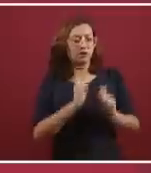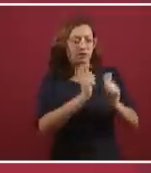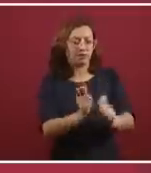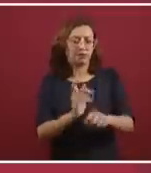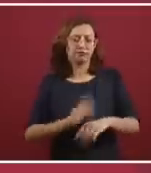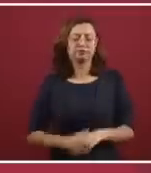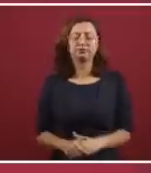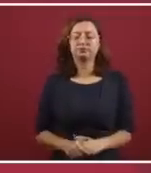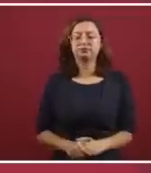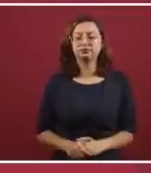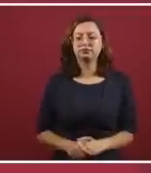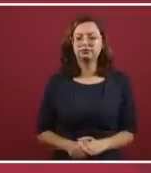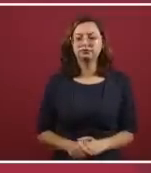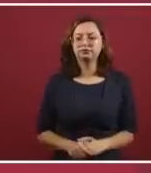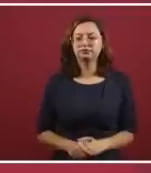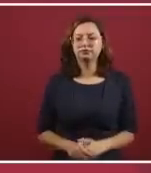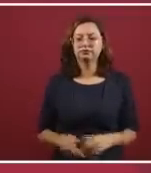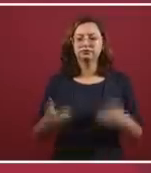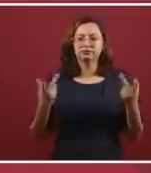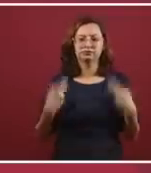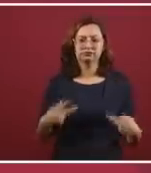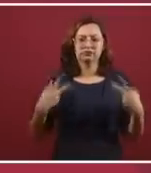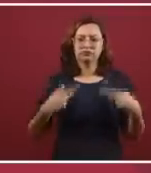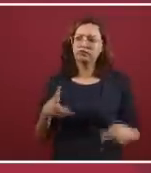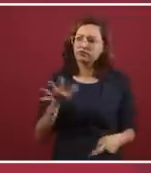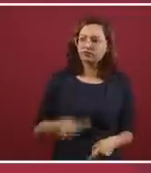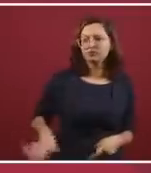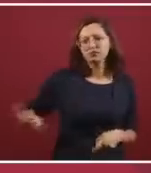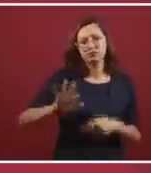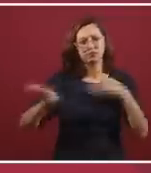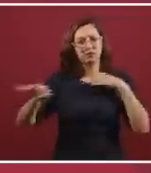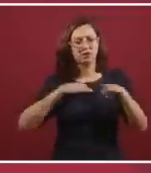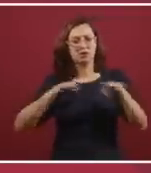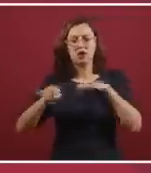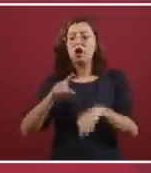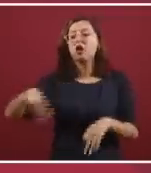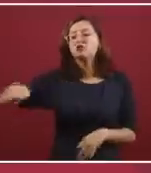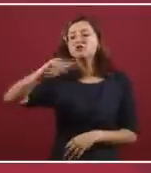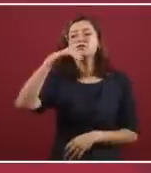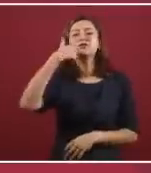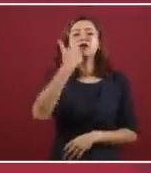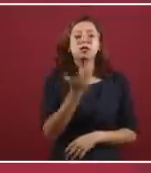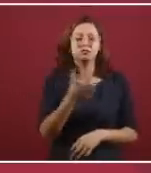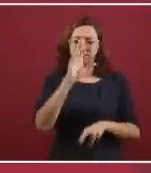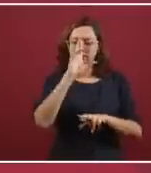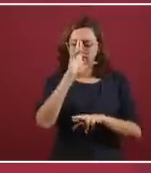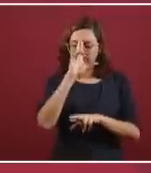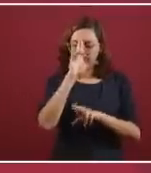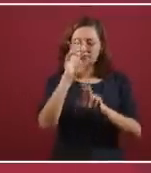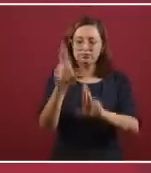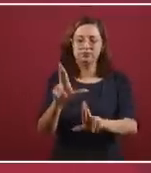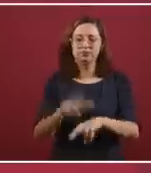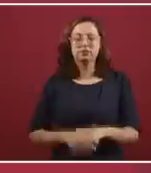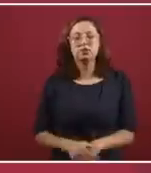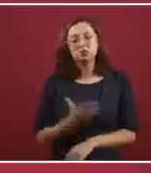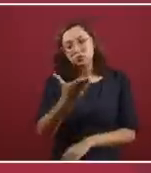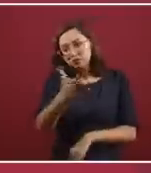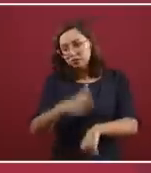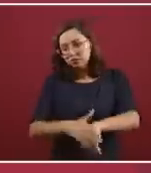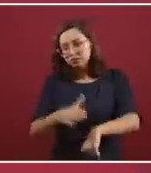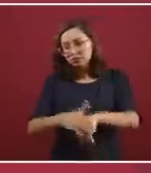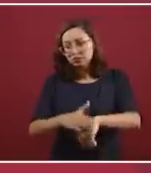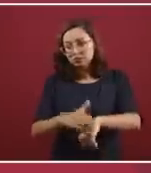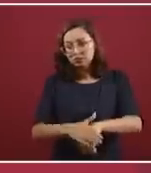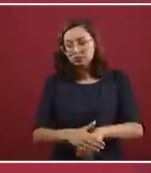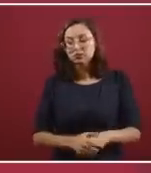respetar la voluntad de los trabajadores haría un llamado parece es